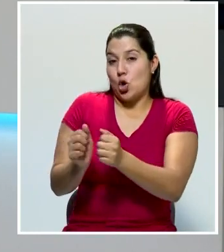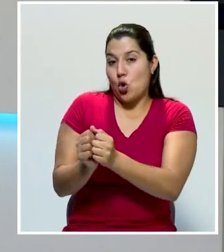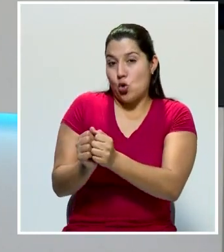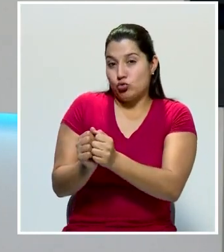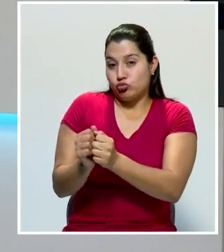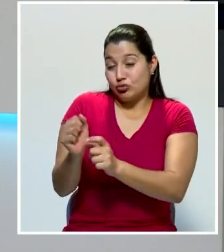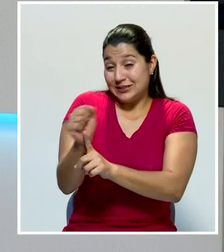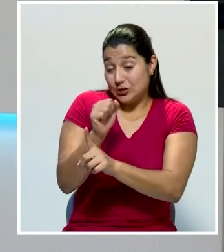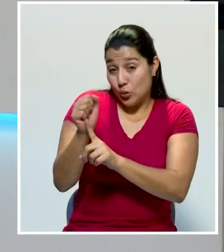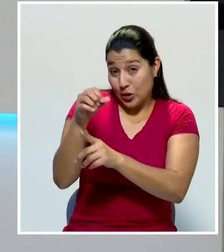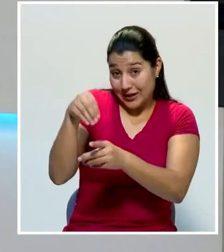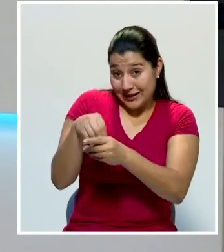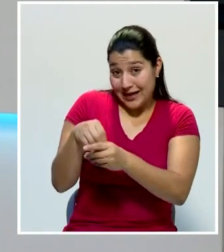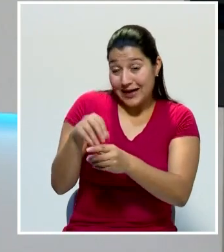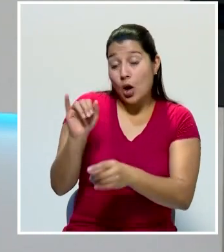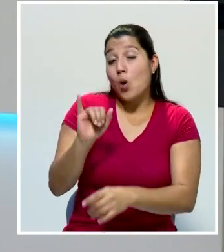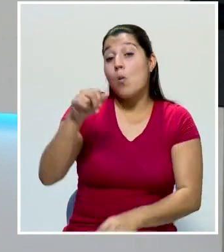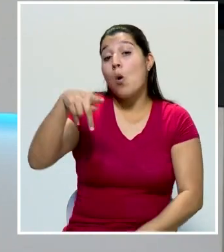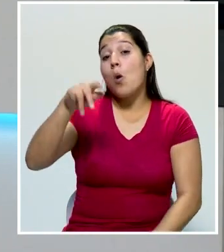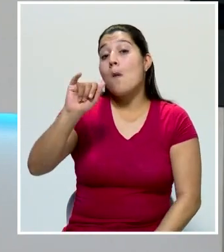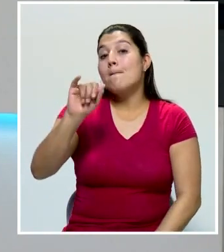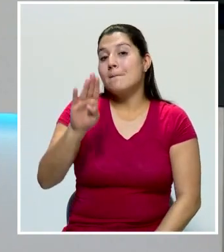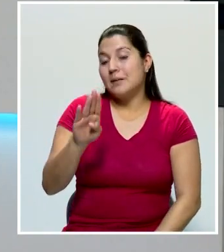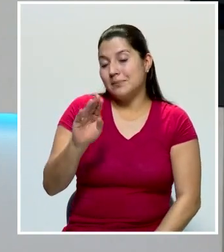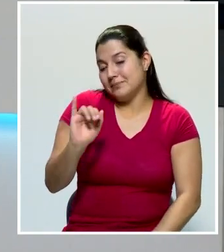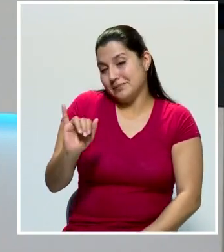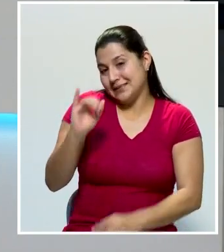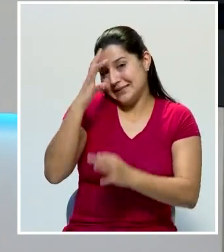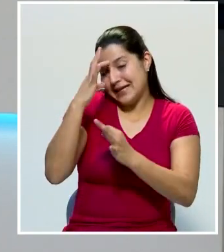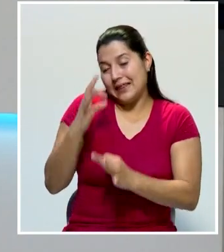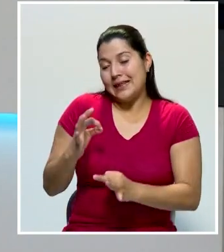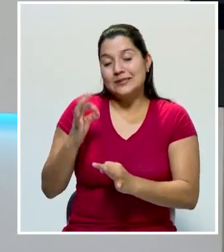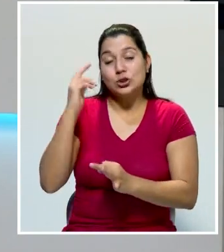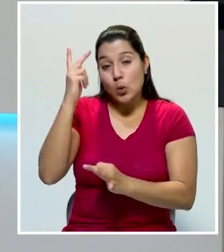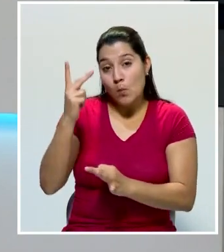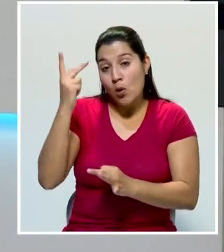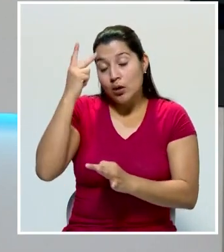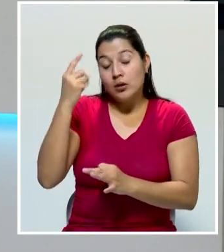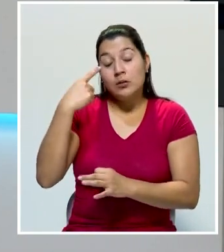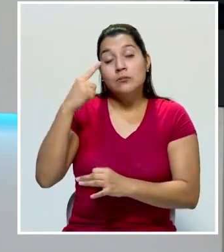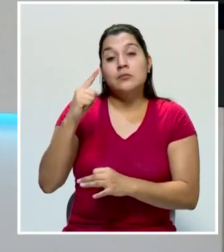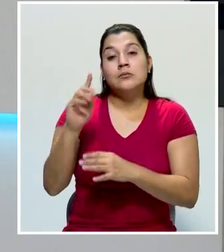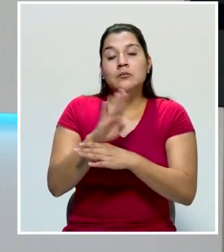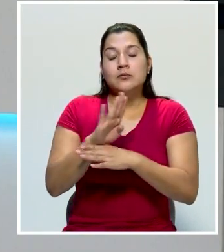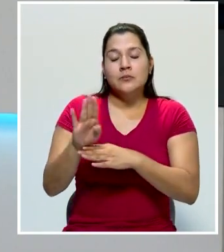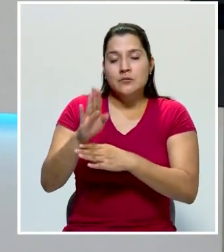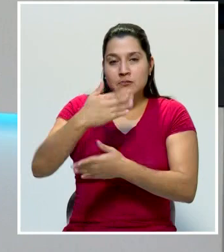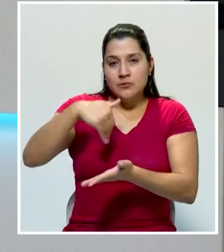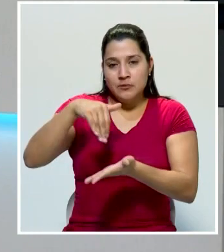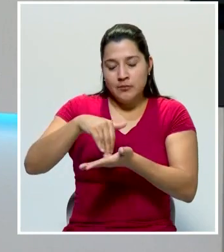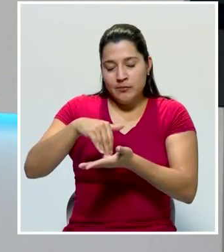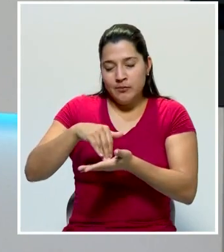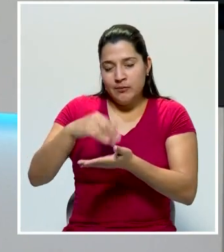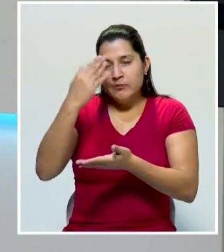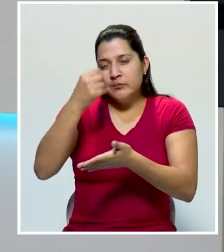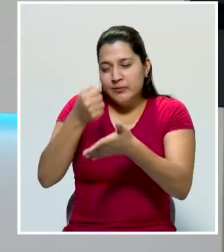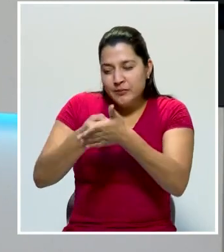país. La tasa básica pasiva es una acción política del Banco Central que la empujó para abajo. Igual han hecho